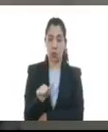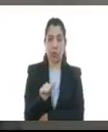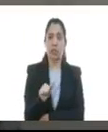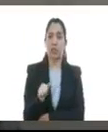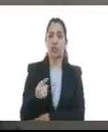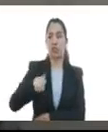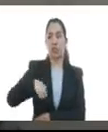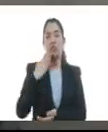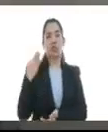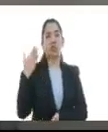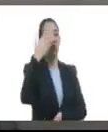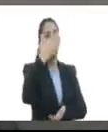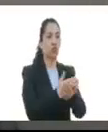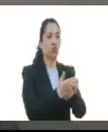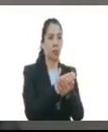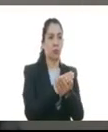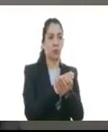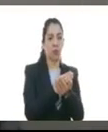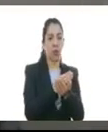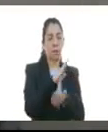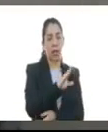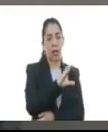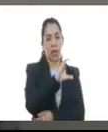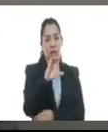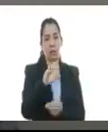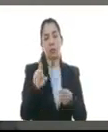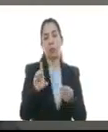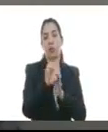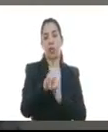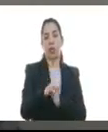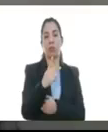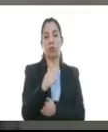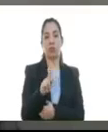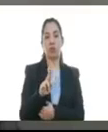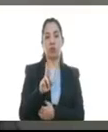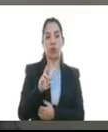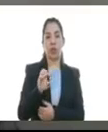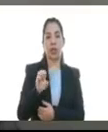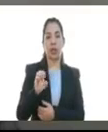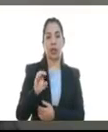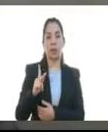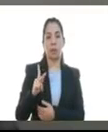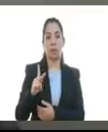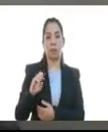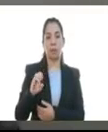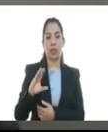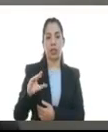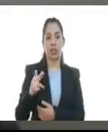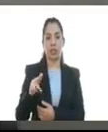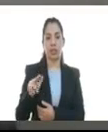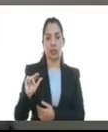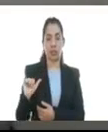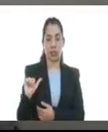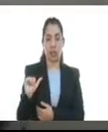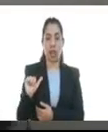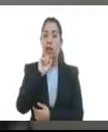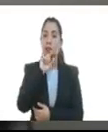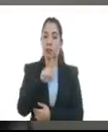también Purépecha, también estuvimos, digo, con toda la comunidad